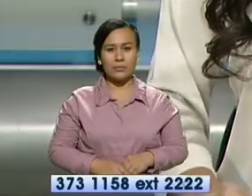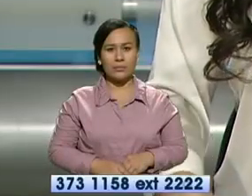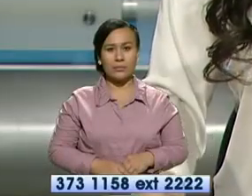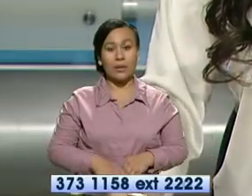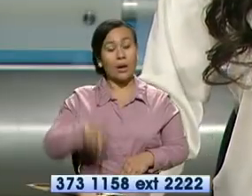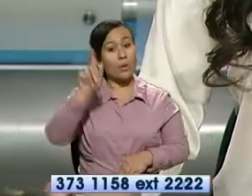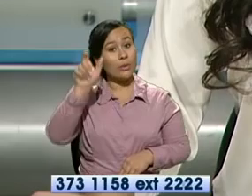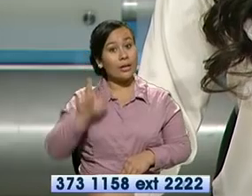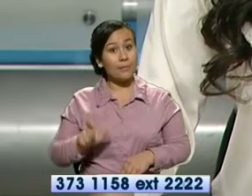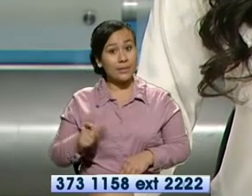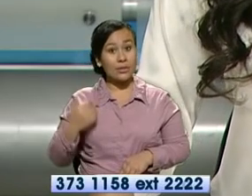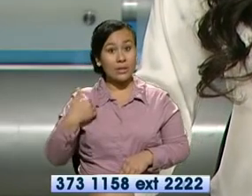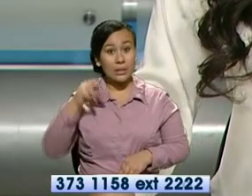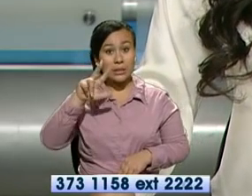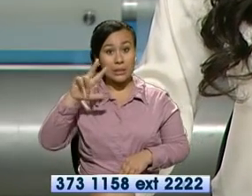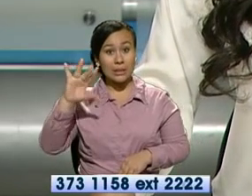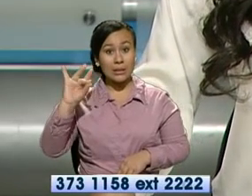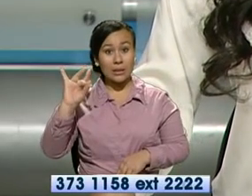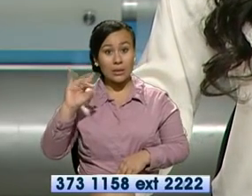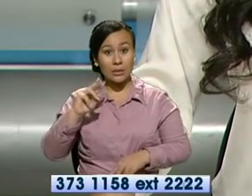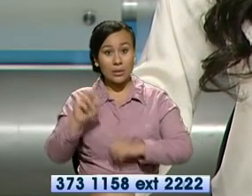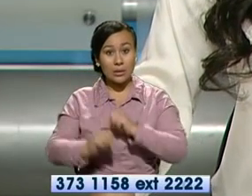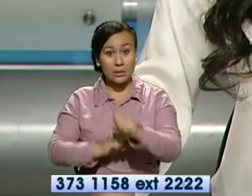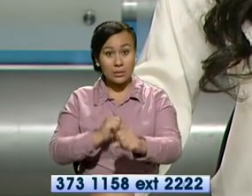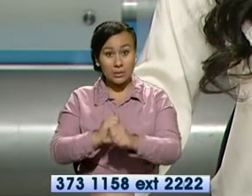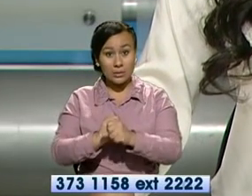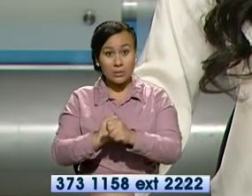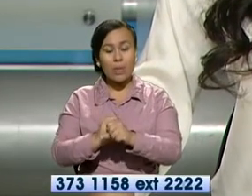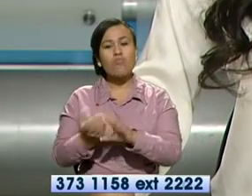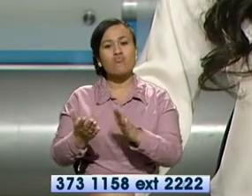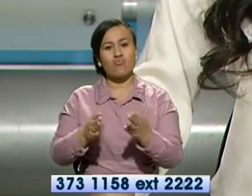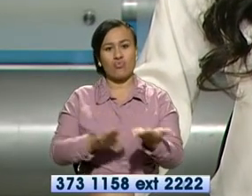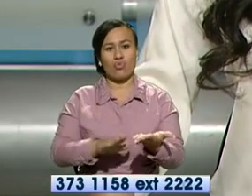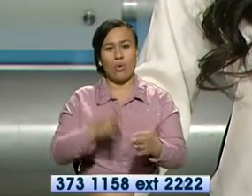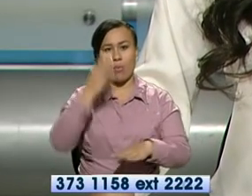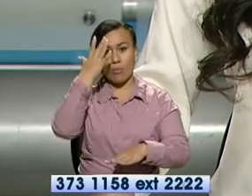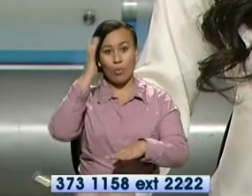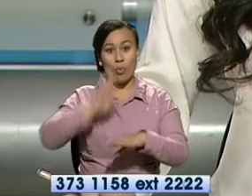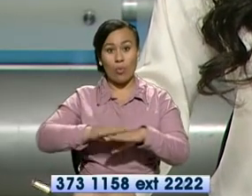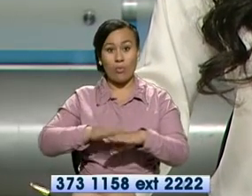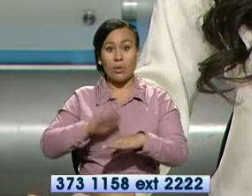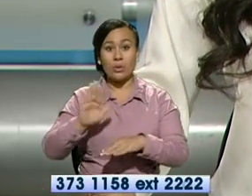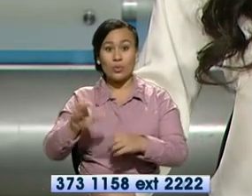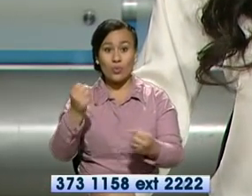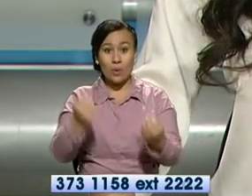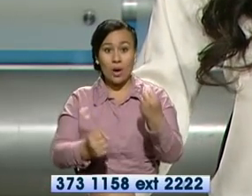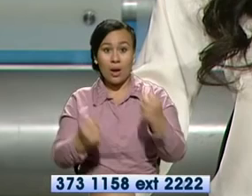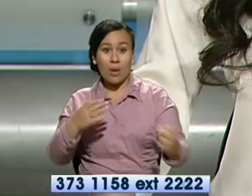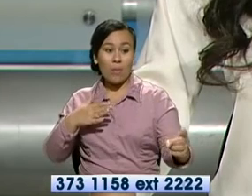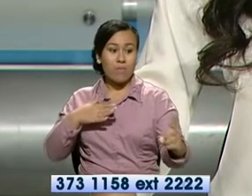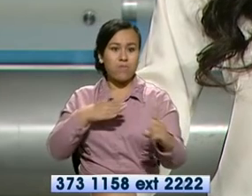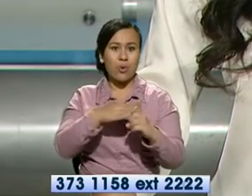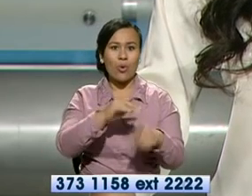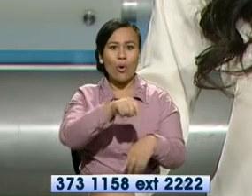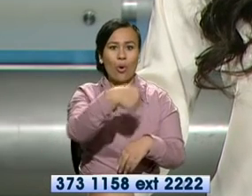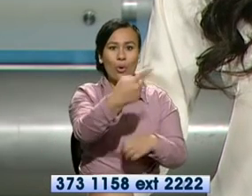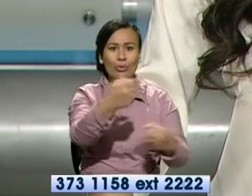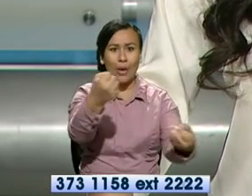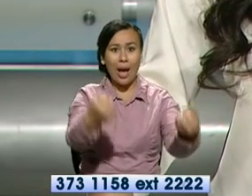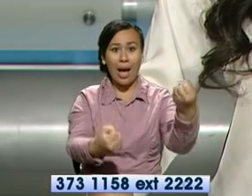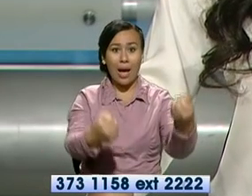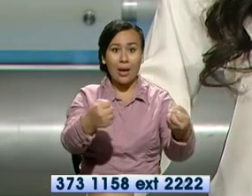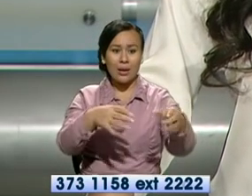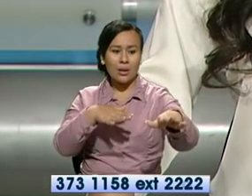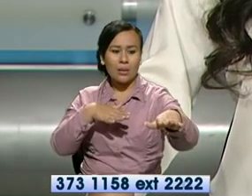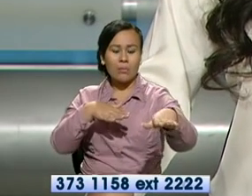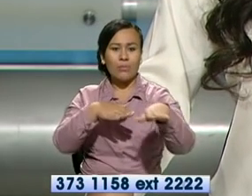Un ciudadano de 32 años de edad perdió la vida luego de que su vehículo chocara contra un camión mientras esperaba cruzar el